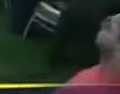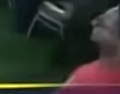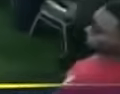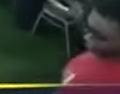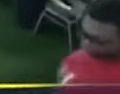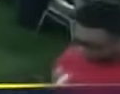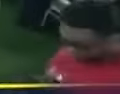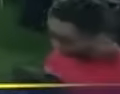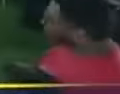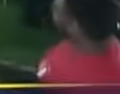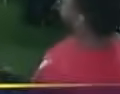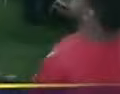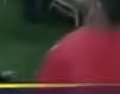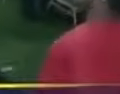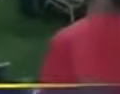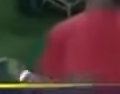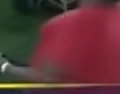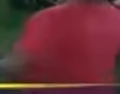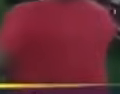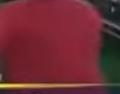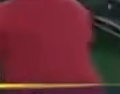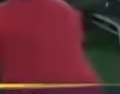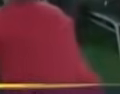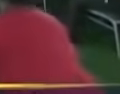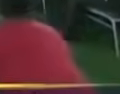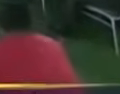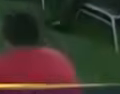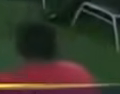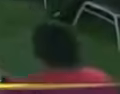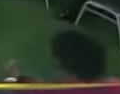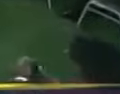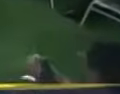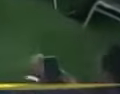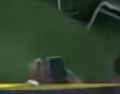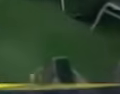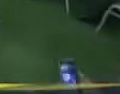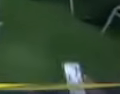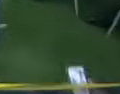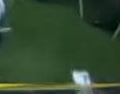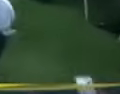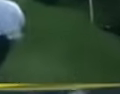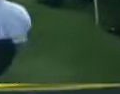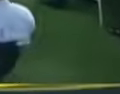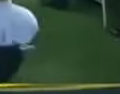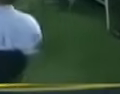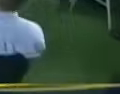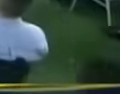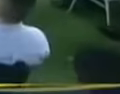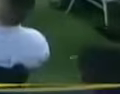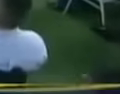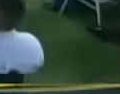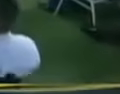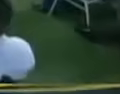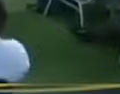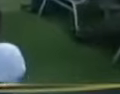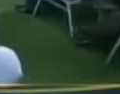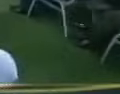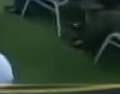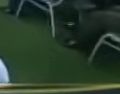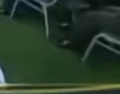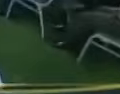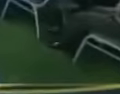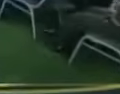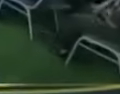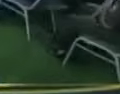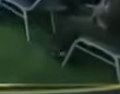Escuchamos al presidente Nicolás. Echamos una hora entrando apenas, entrandito. Mis saludos a toda Venezuela. Estamos